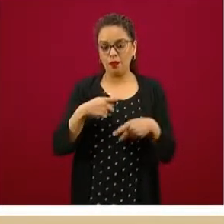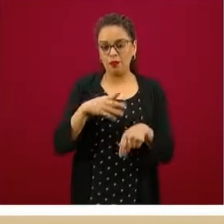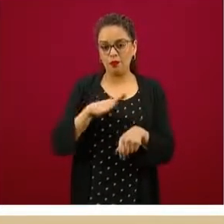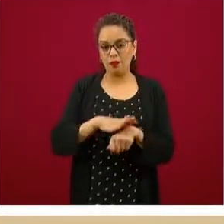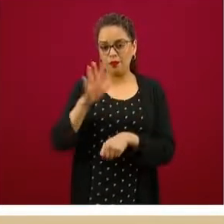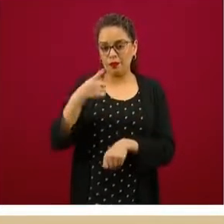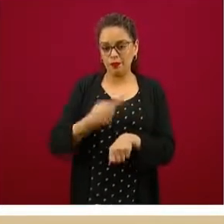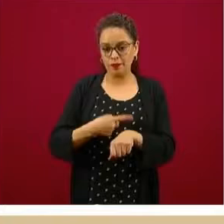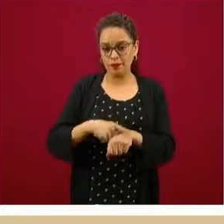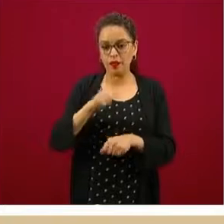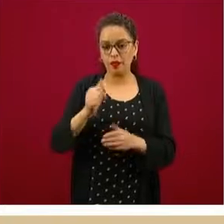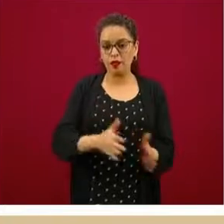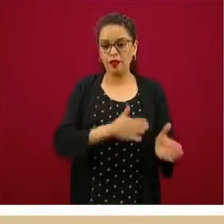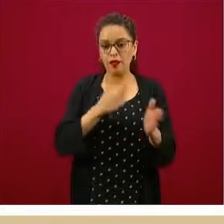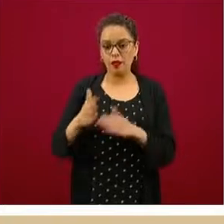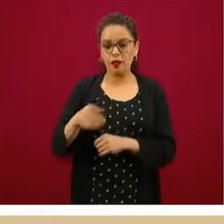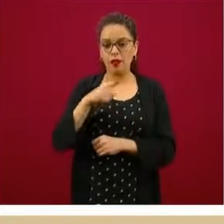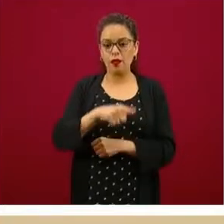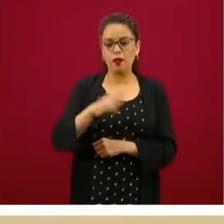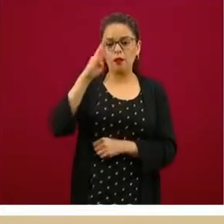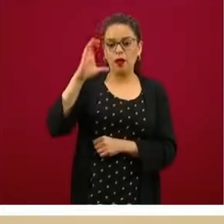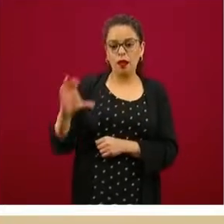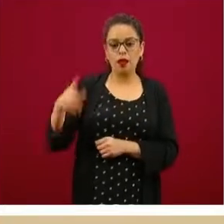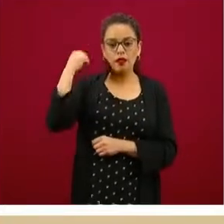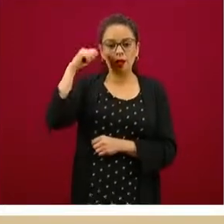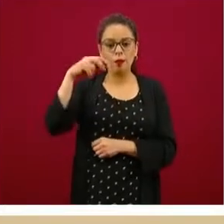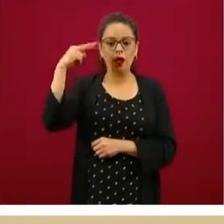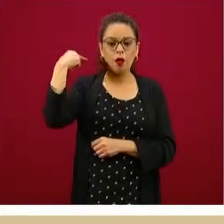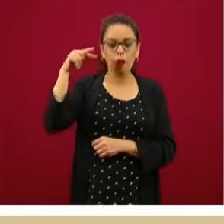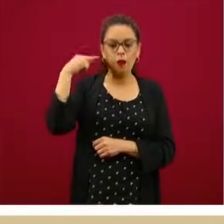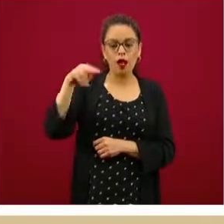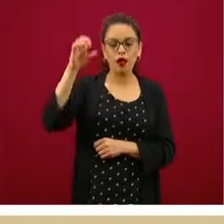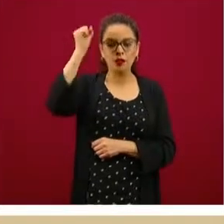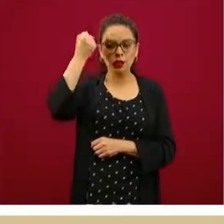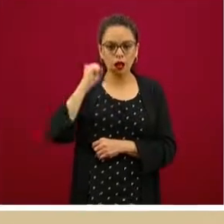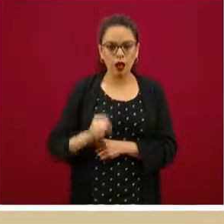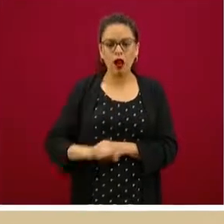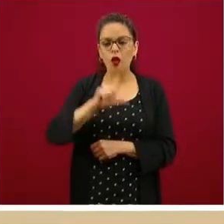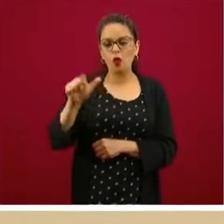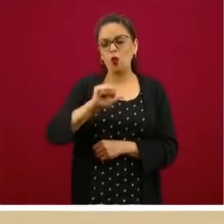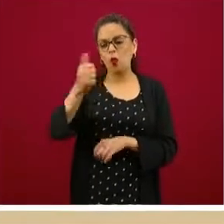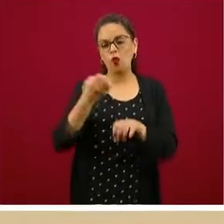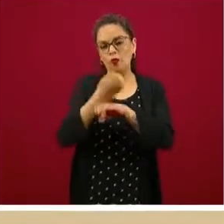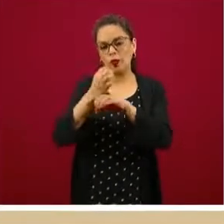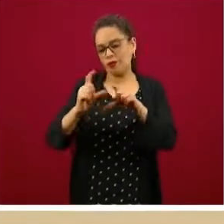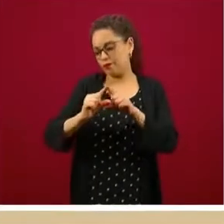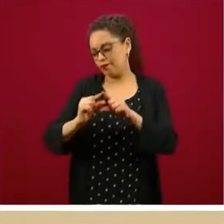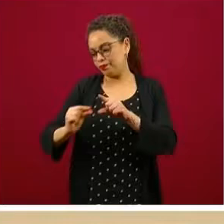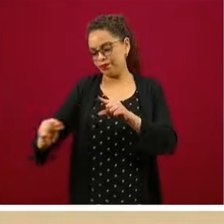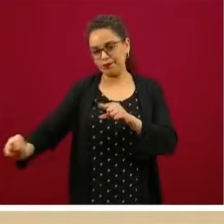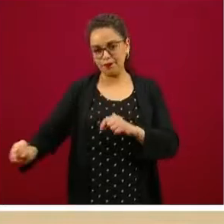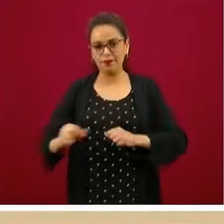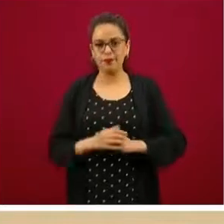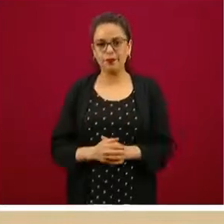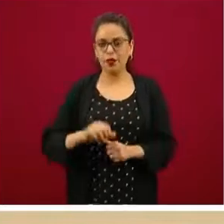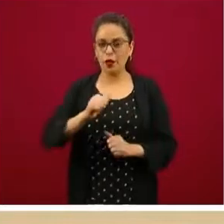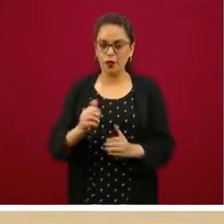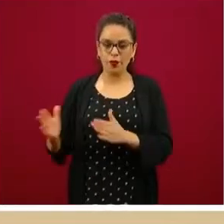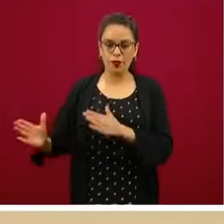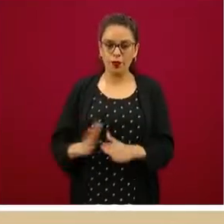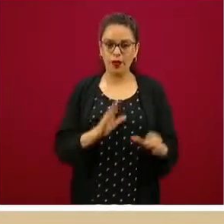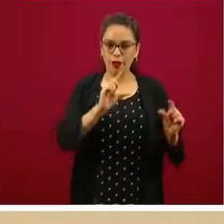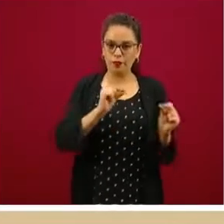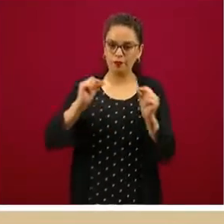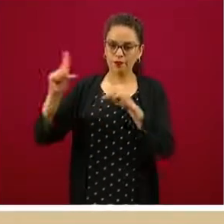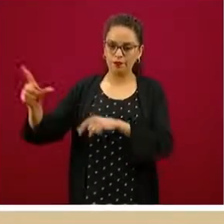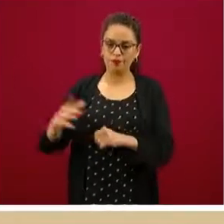California, Tabasco, Veracruz, Sinaloa y después otras entidades. La siguiente. En los casos recientes, los